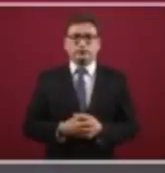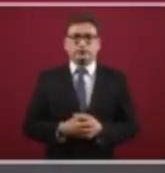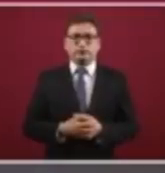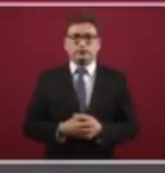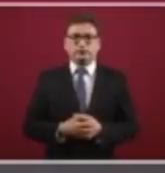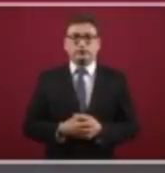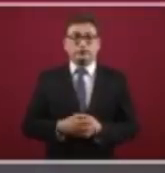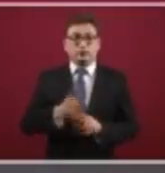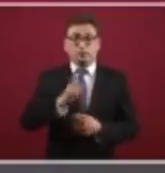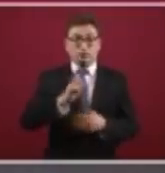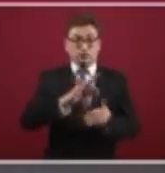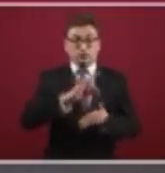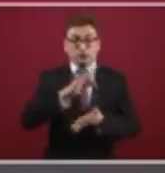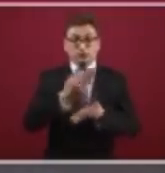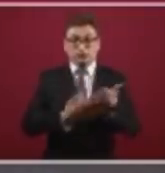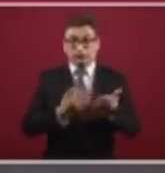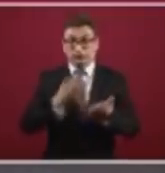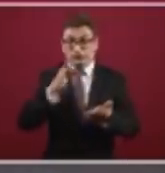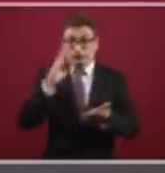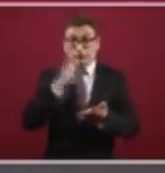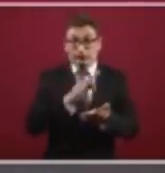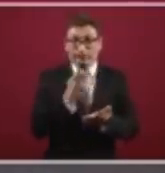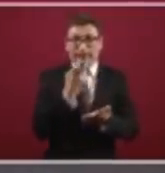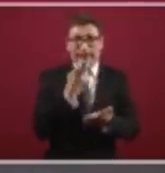facturación falsa